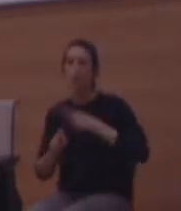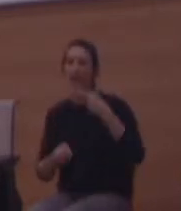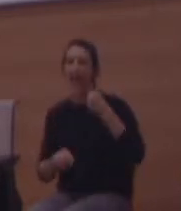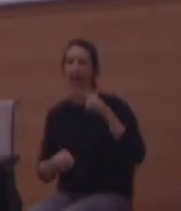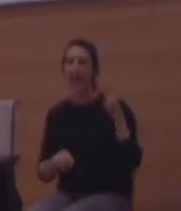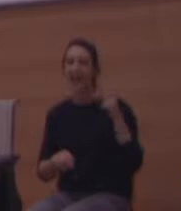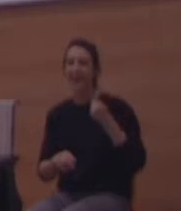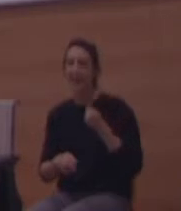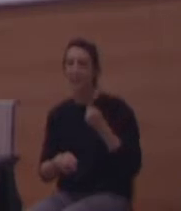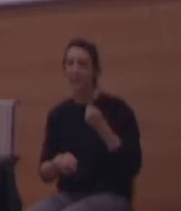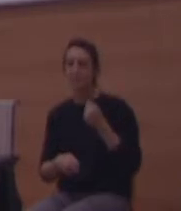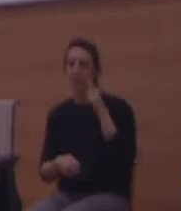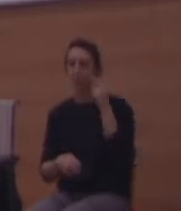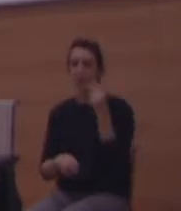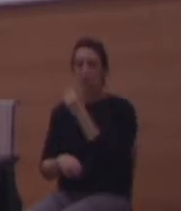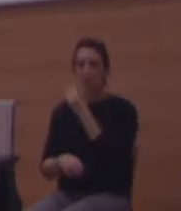elomas.